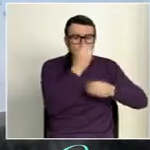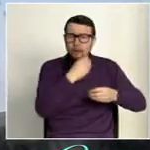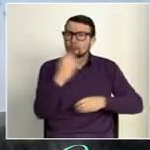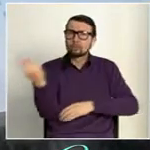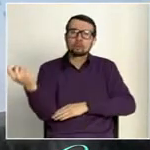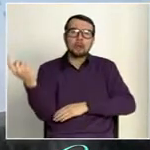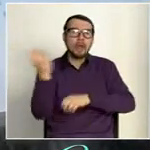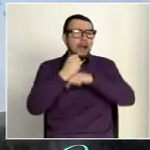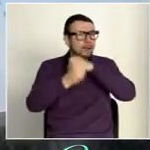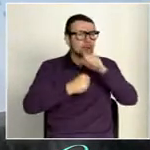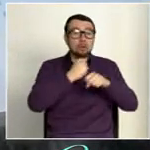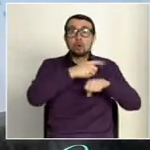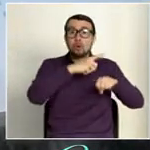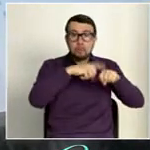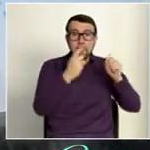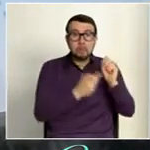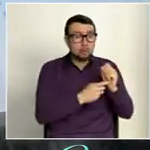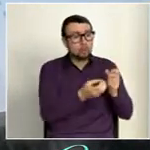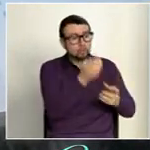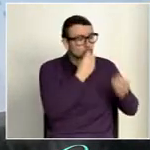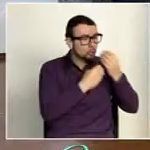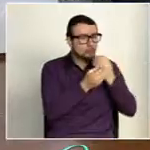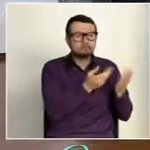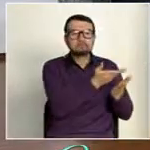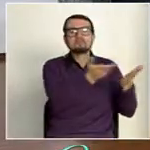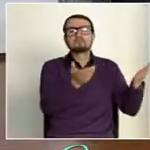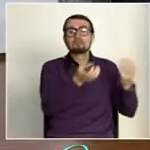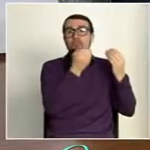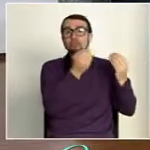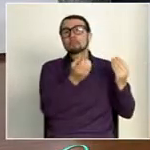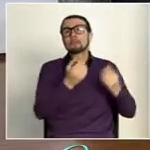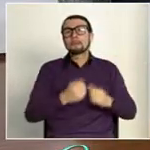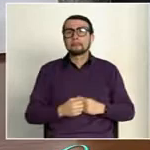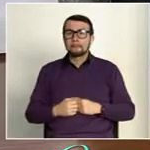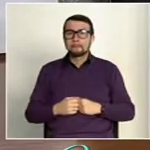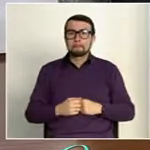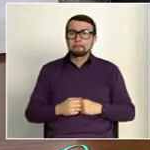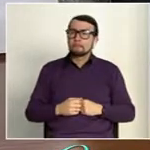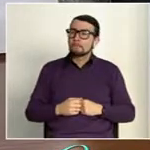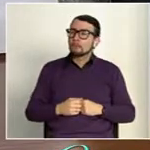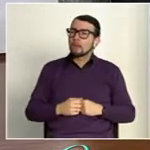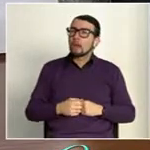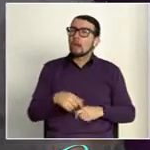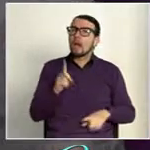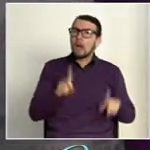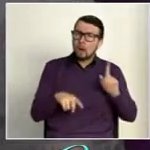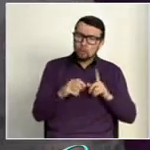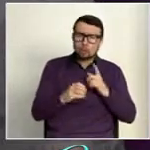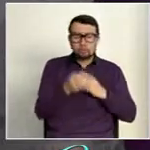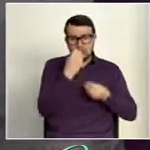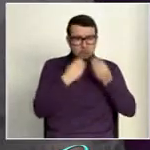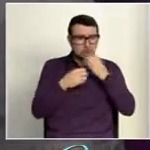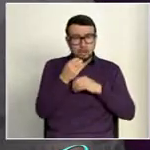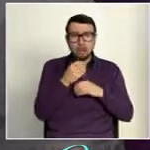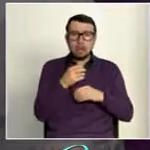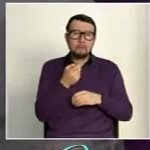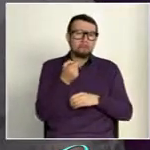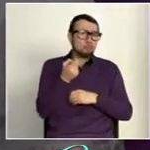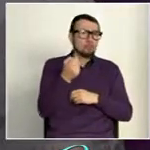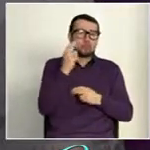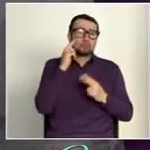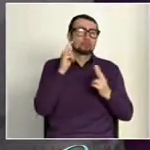año. Eso es algo impresionante. Hay una serie de alimentos que infortunadamente si no se consumen o poco se